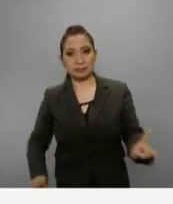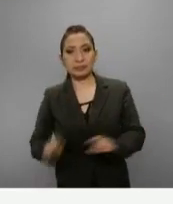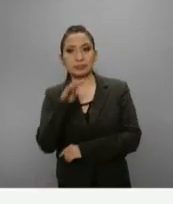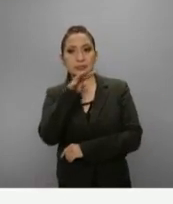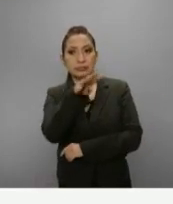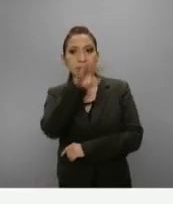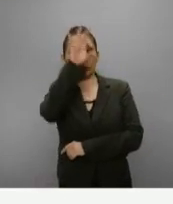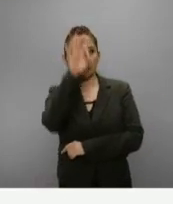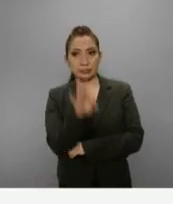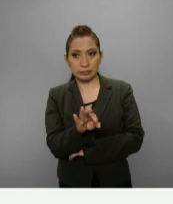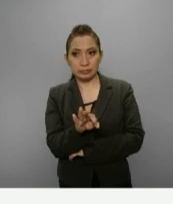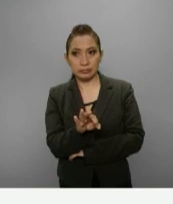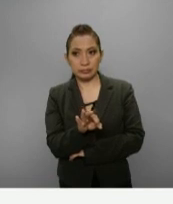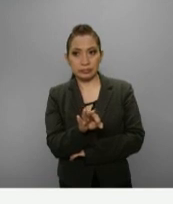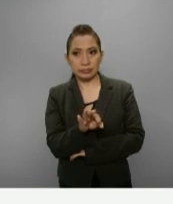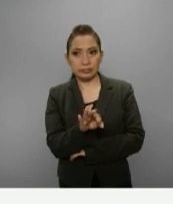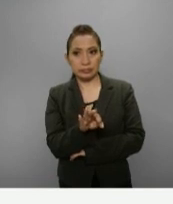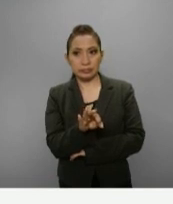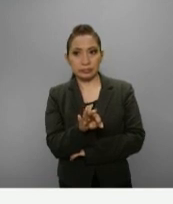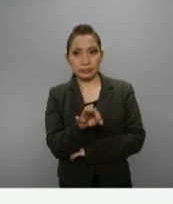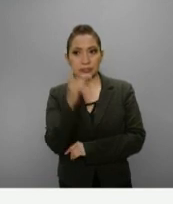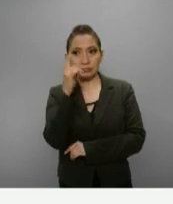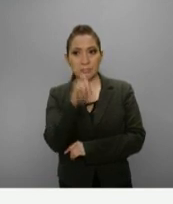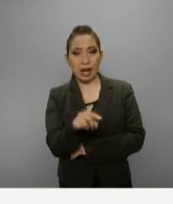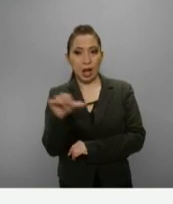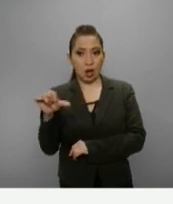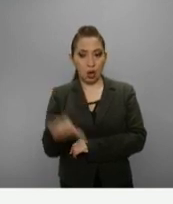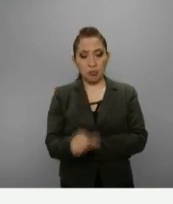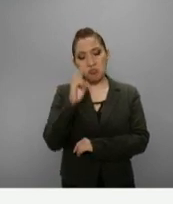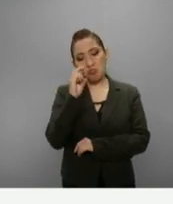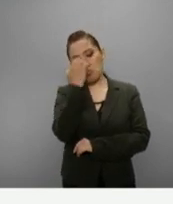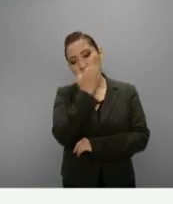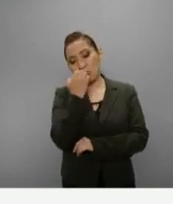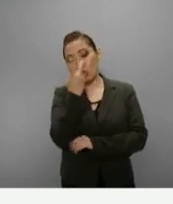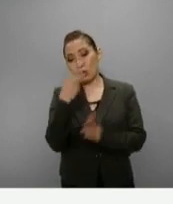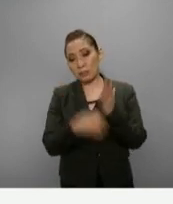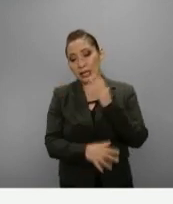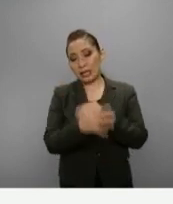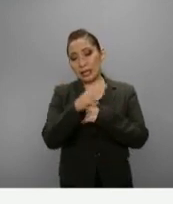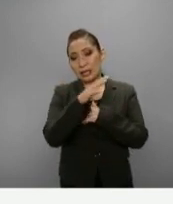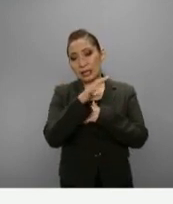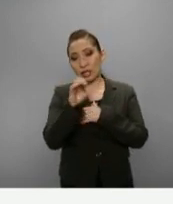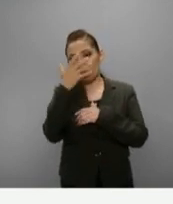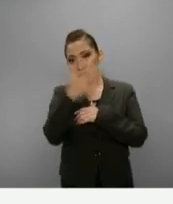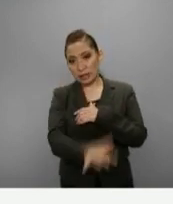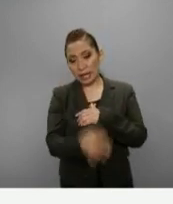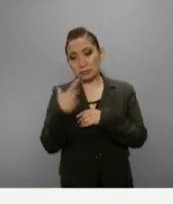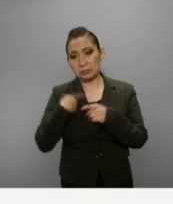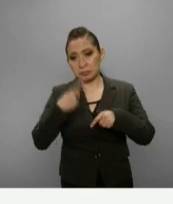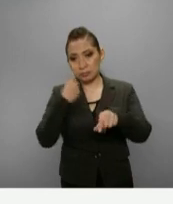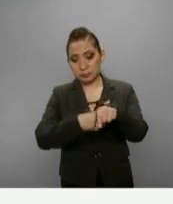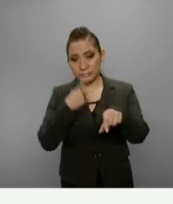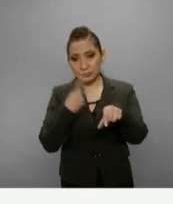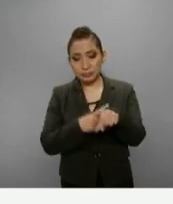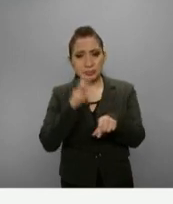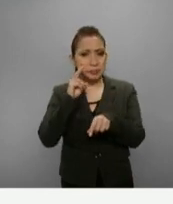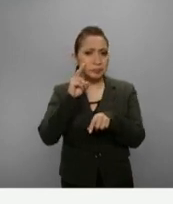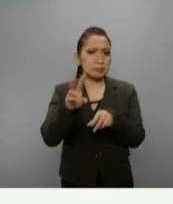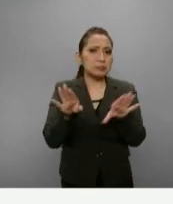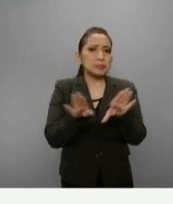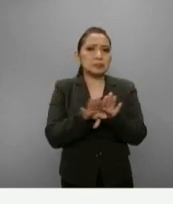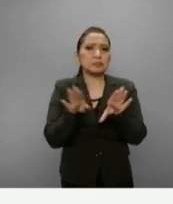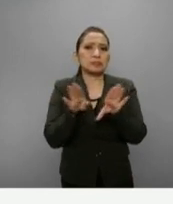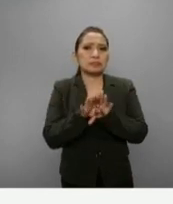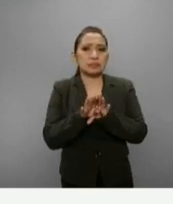de 19% para el corte de hoy en relación a los 1.510 casos confirmados, y aquí podemos